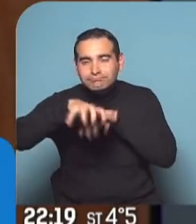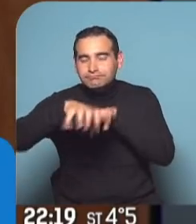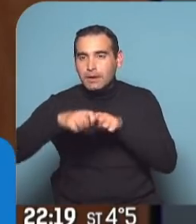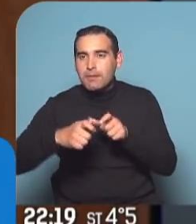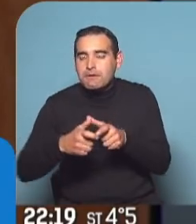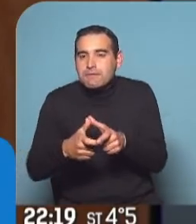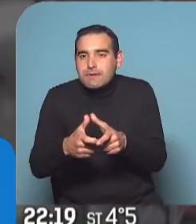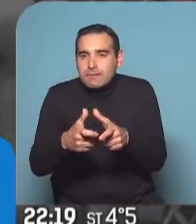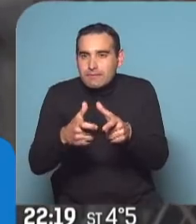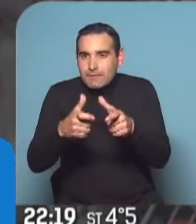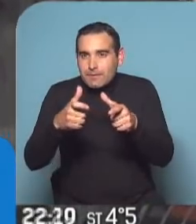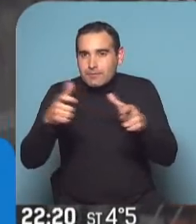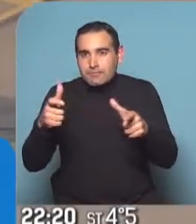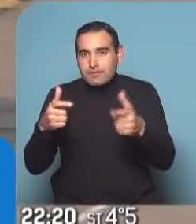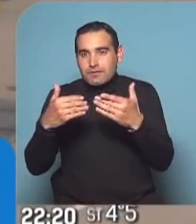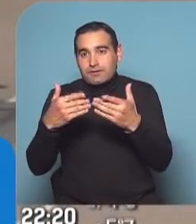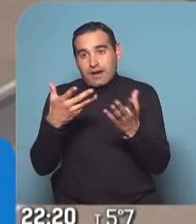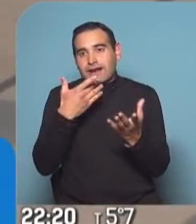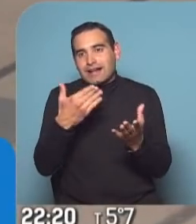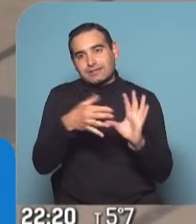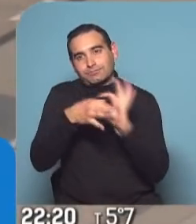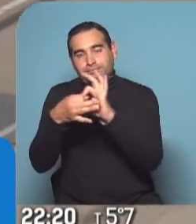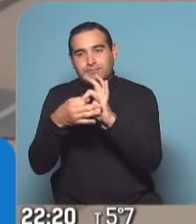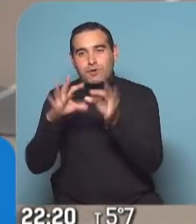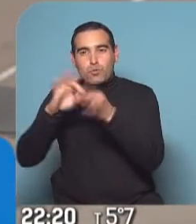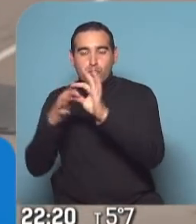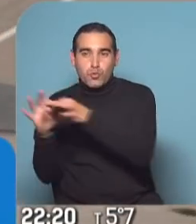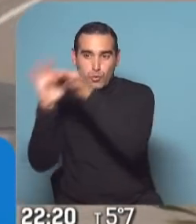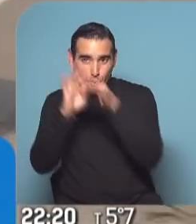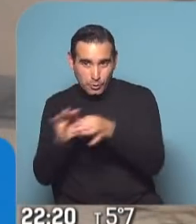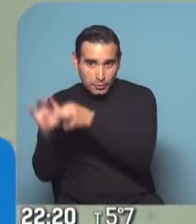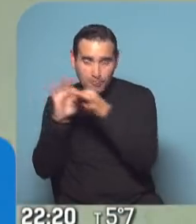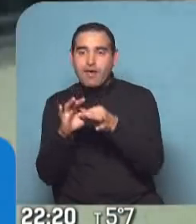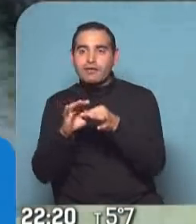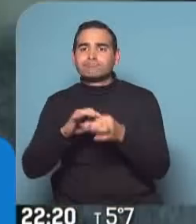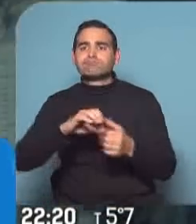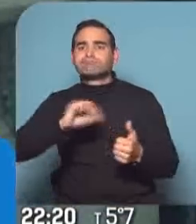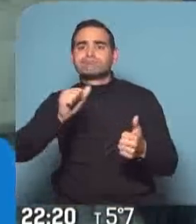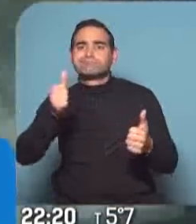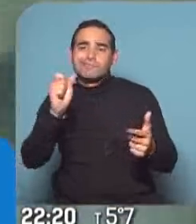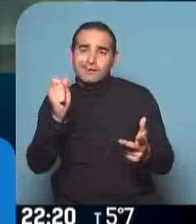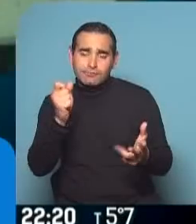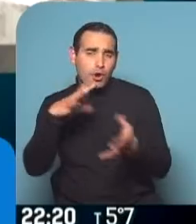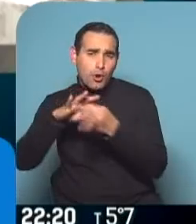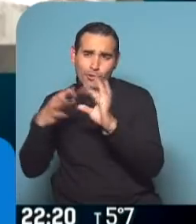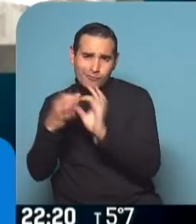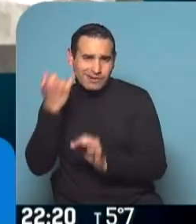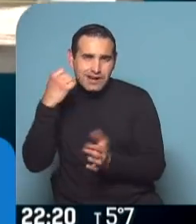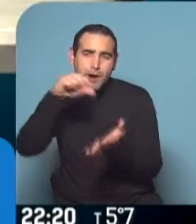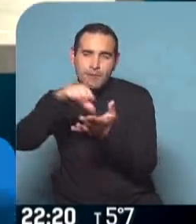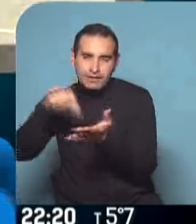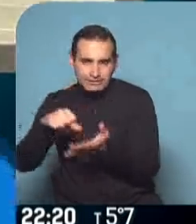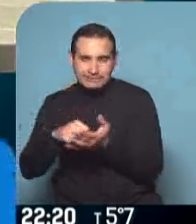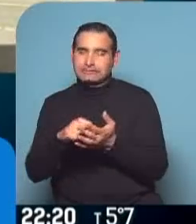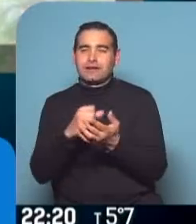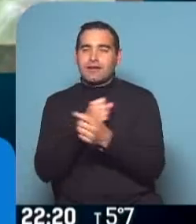rápidamente tras el ingreso a la Unión Europea, y los ganadores, ciertamente, bueno, Europa ya tiene, sobre todo ciertos países como